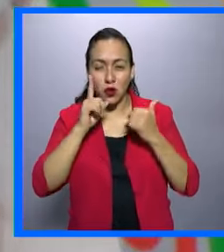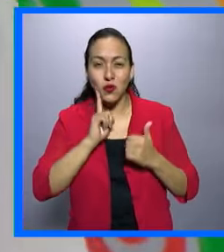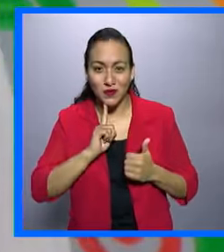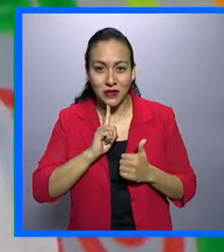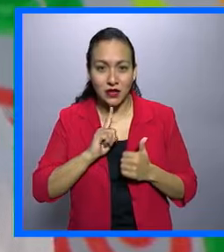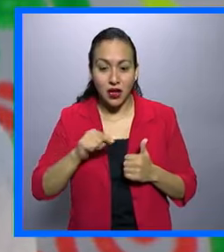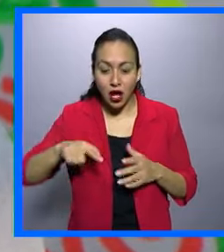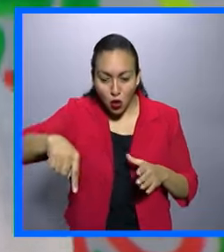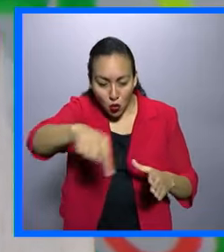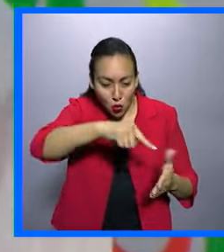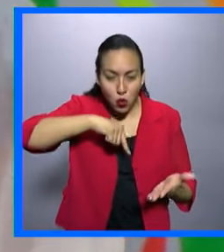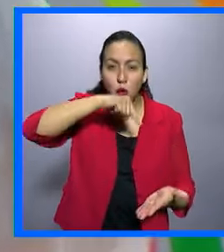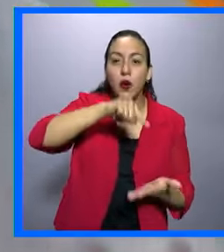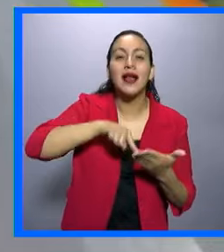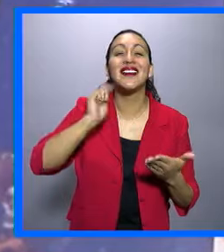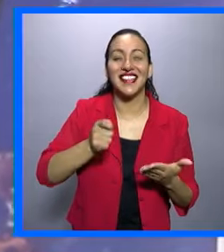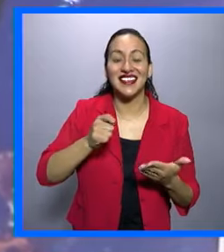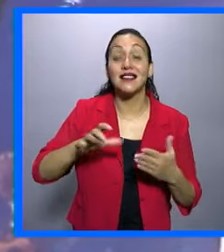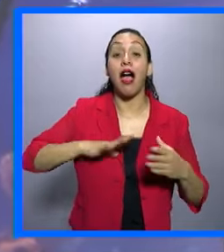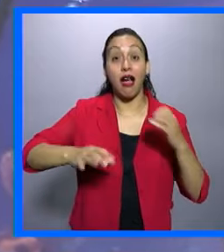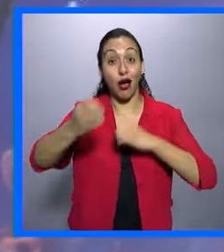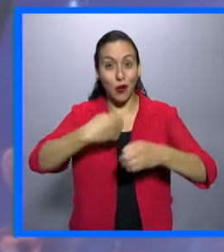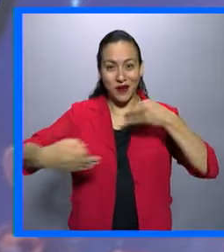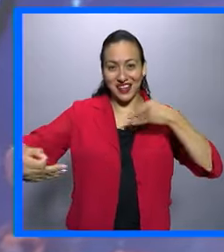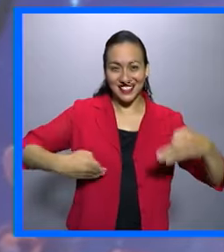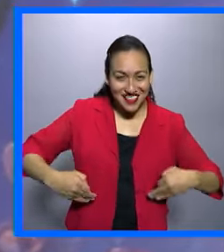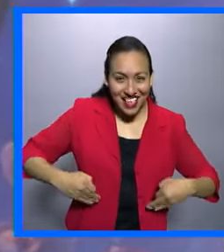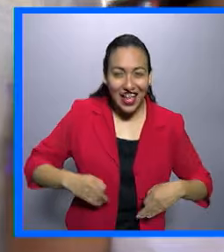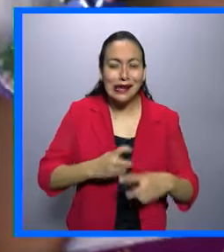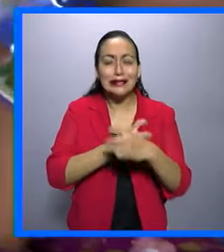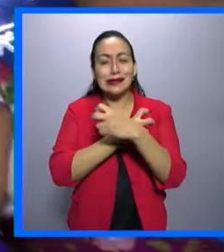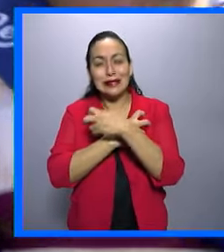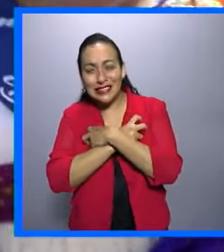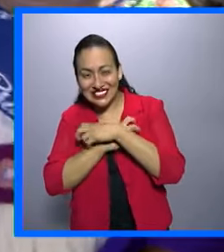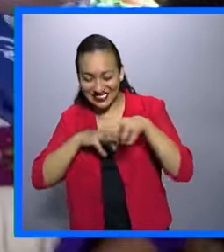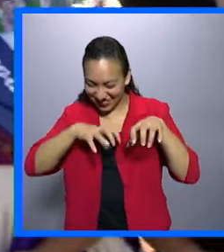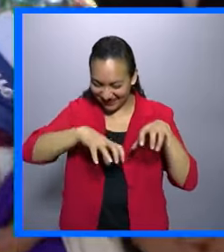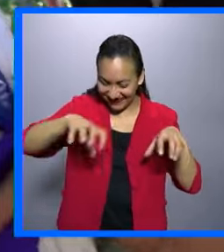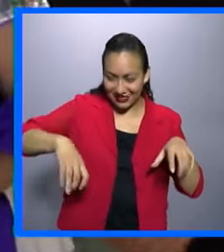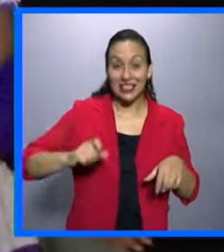no solo celebra este día con obras de teatro y calavereadas, sino que